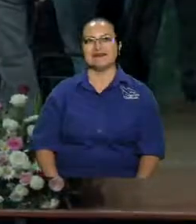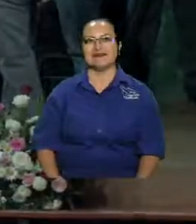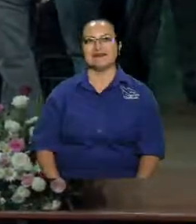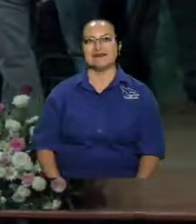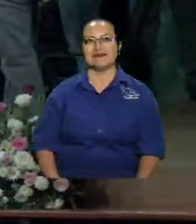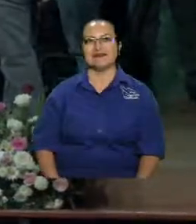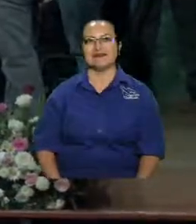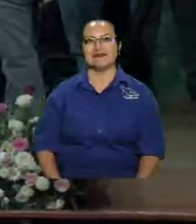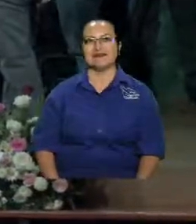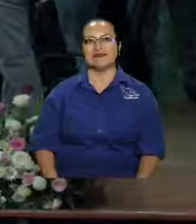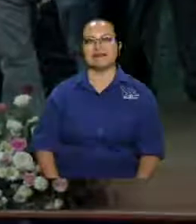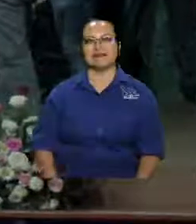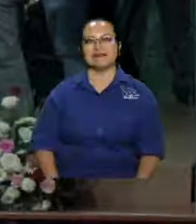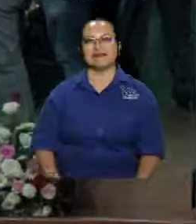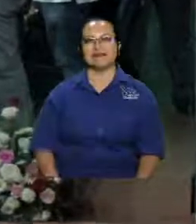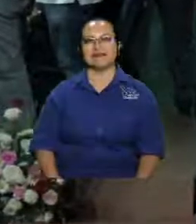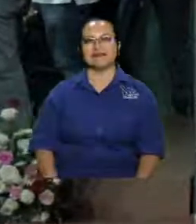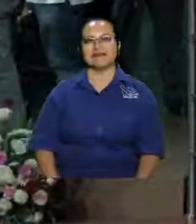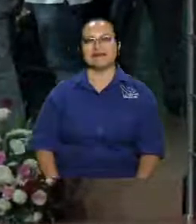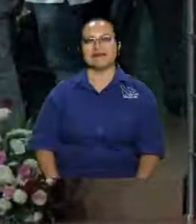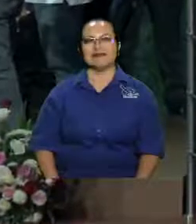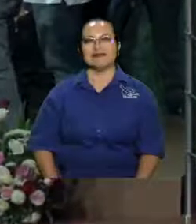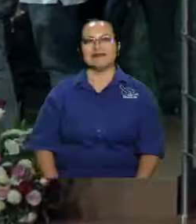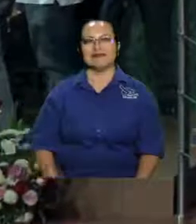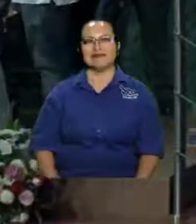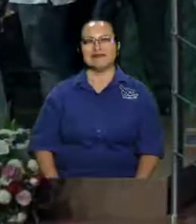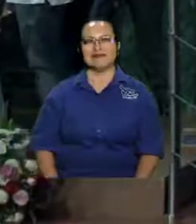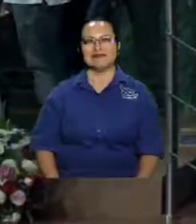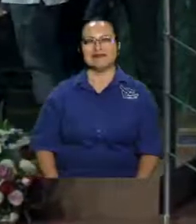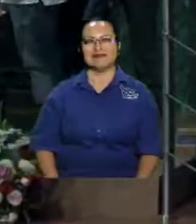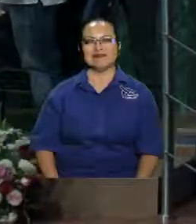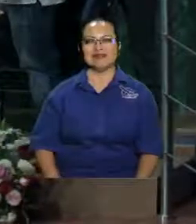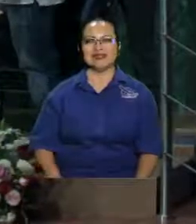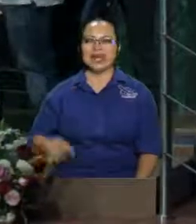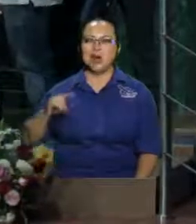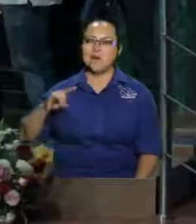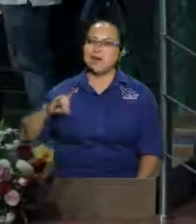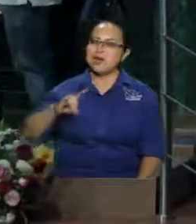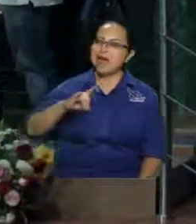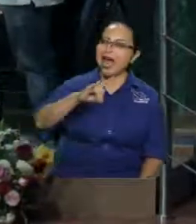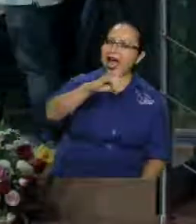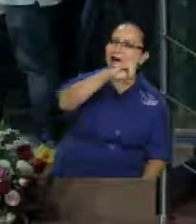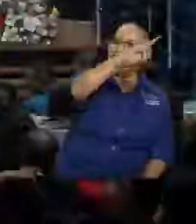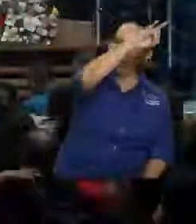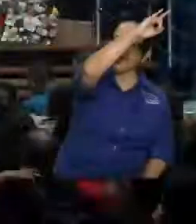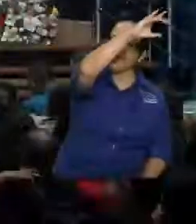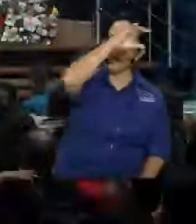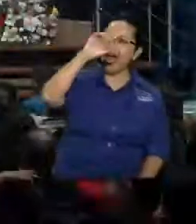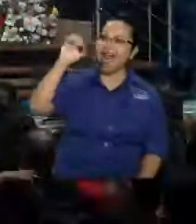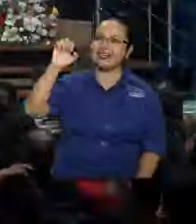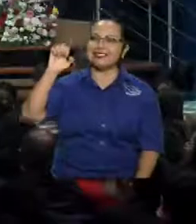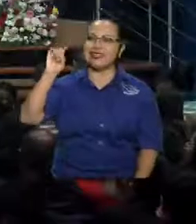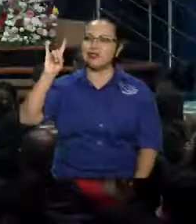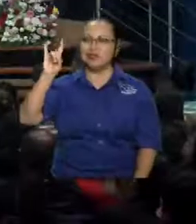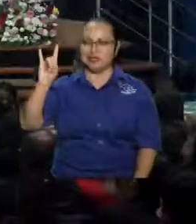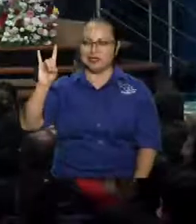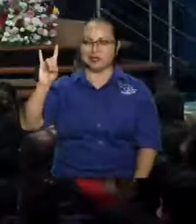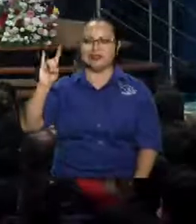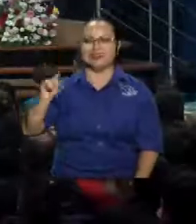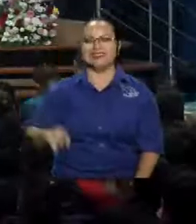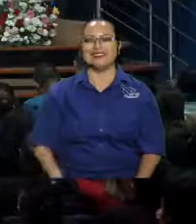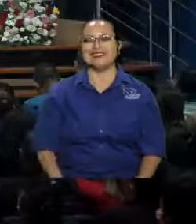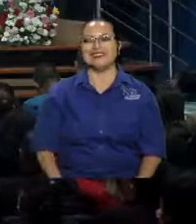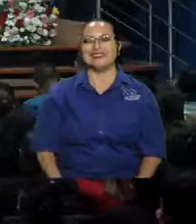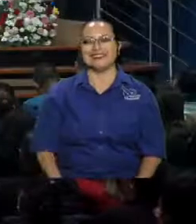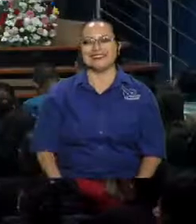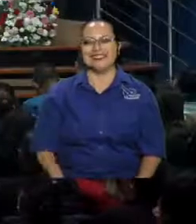No, pero la casa ya no. Mal. ¿Quieres ir a Disney World?